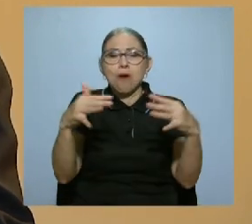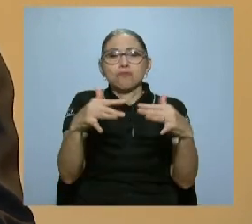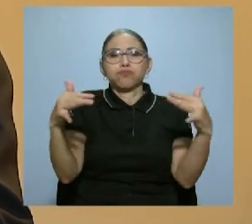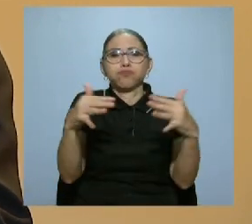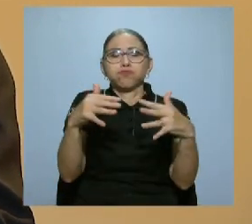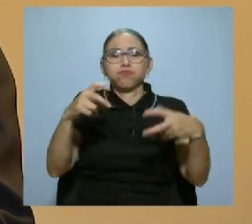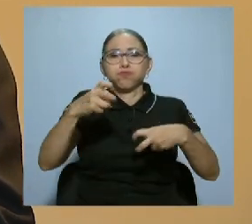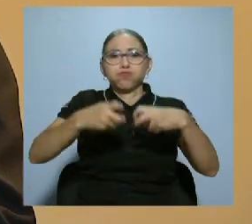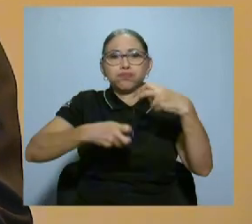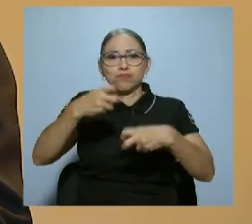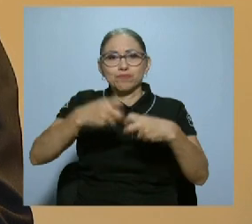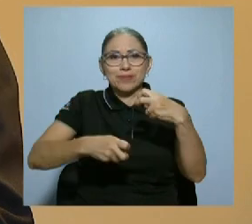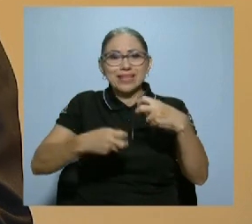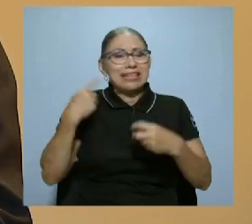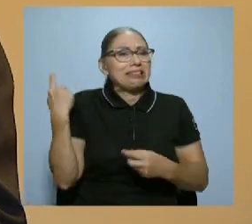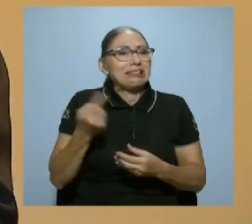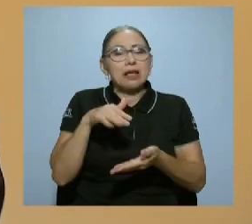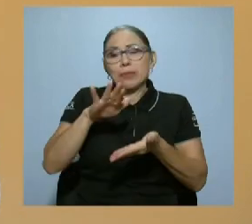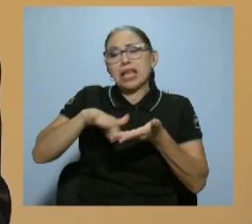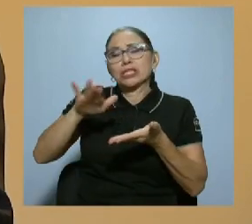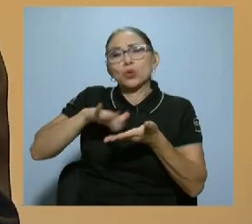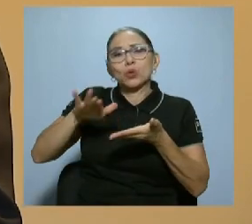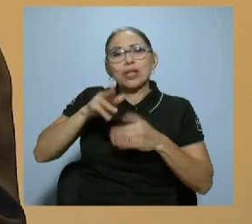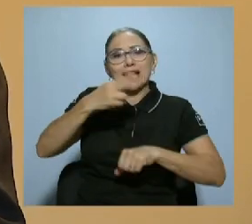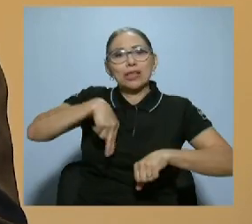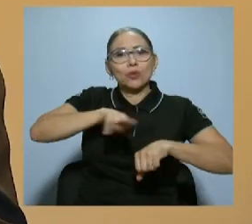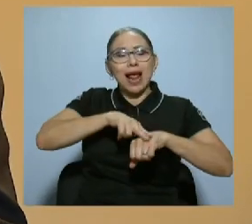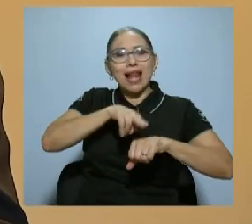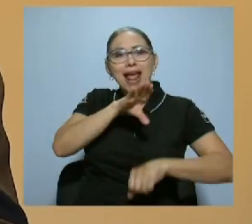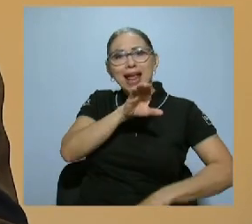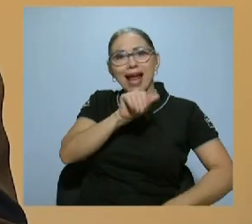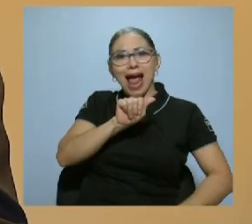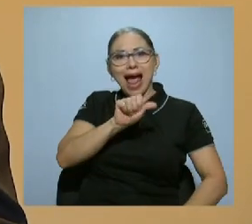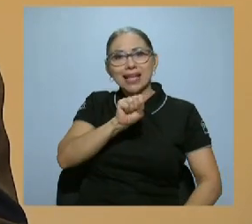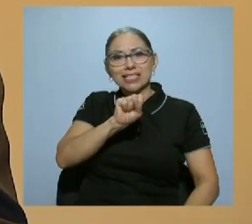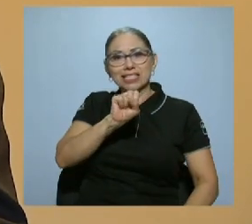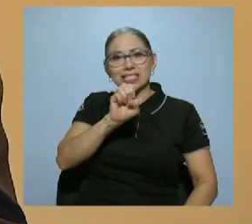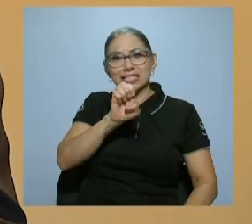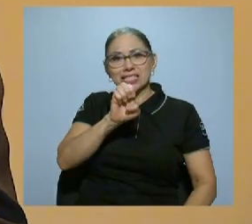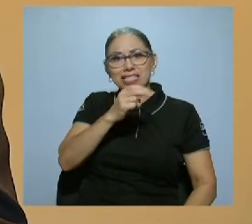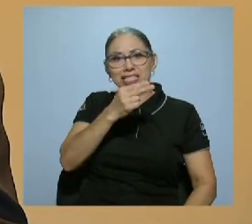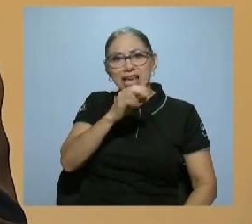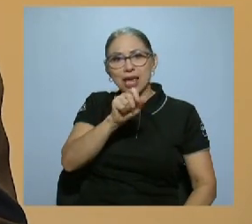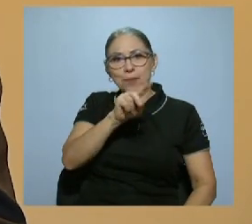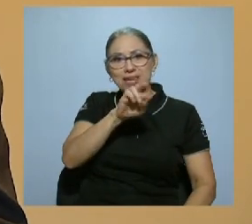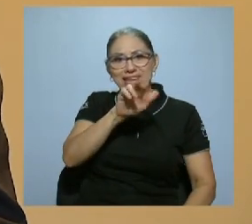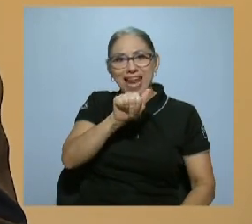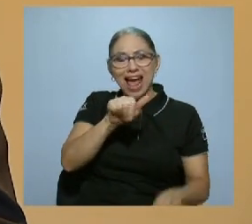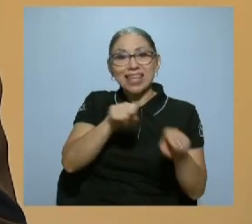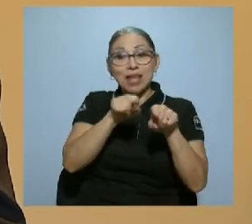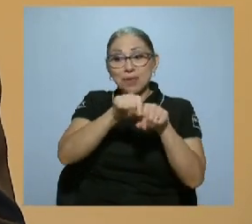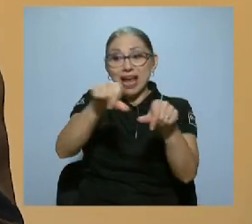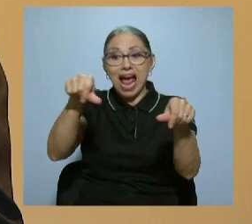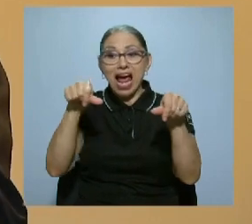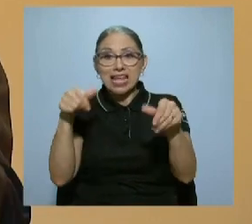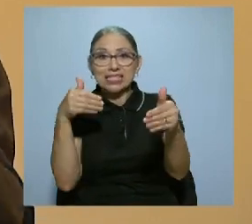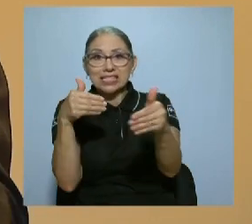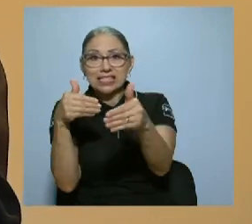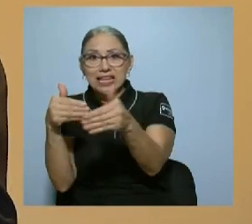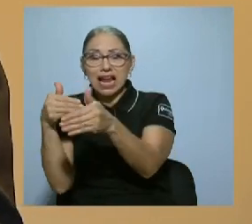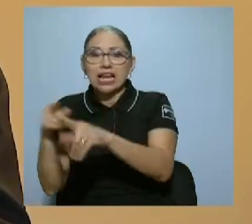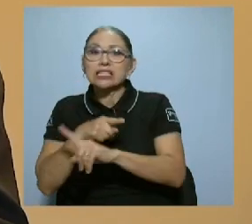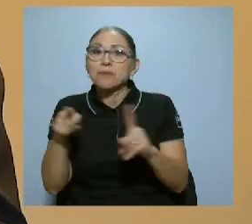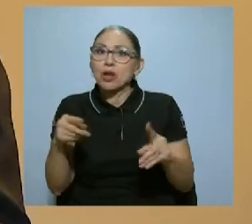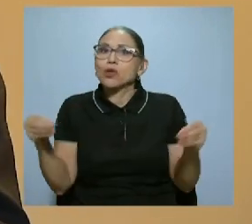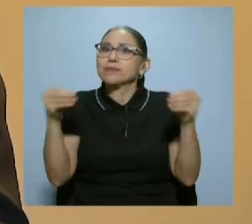Normalmente la excusa natural ha sido Cachemira y las áreas circunvecinas, pero obviamente obedece a más